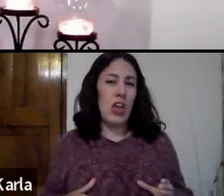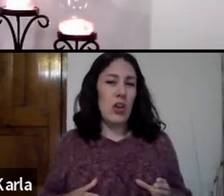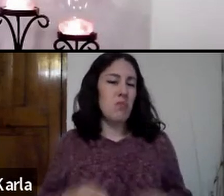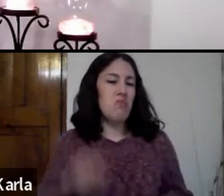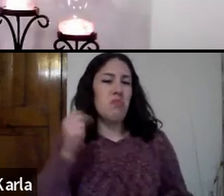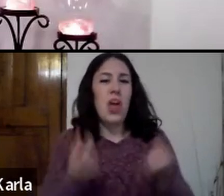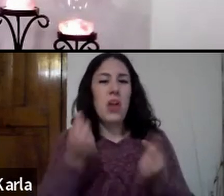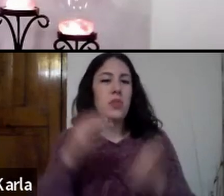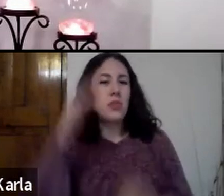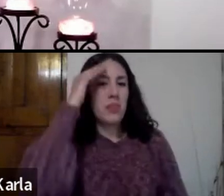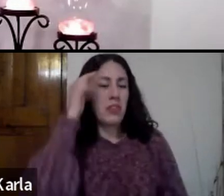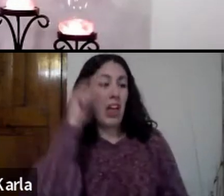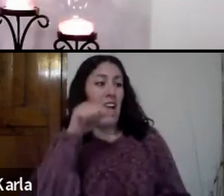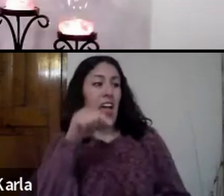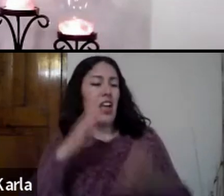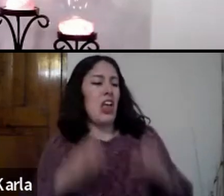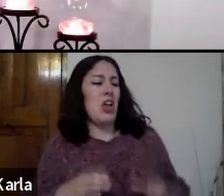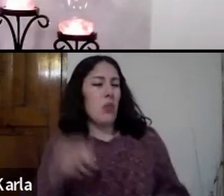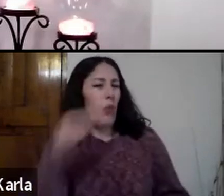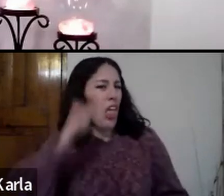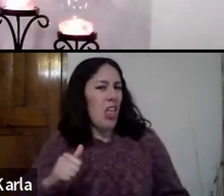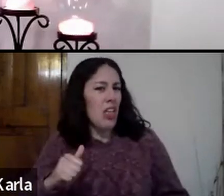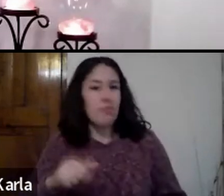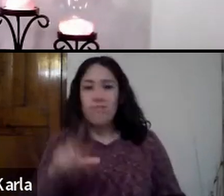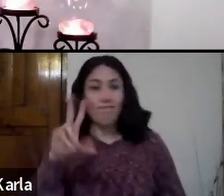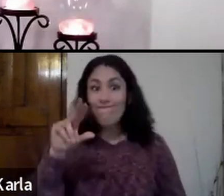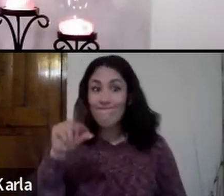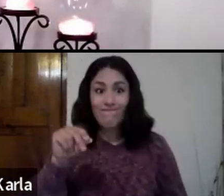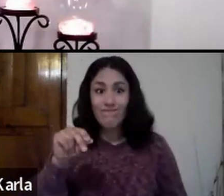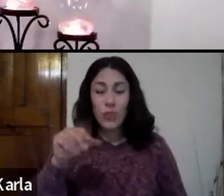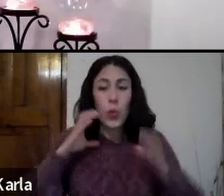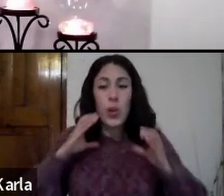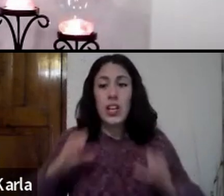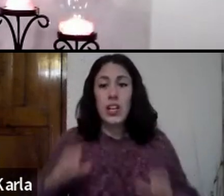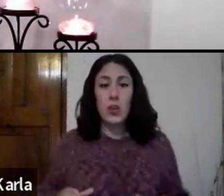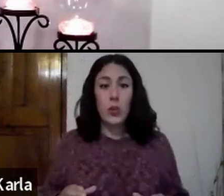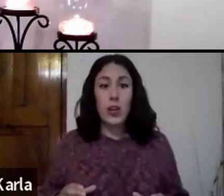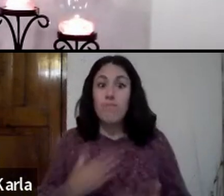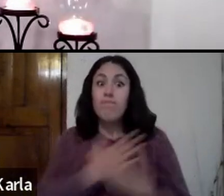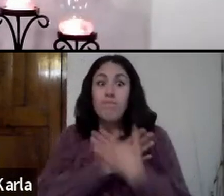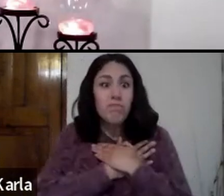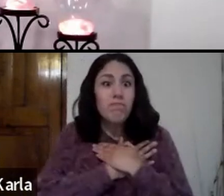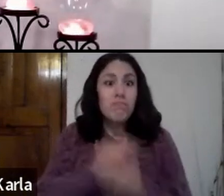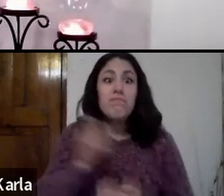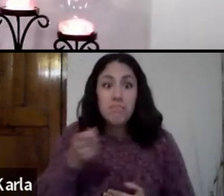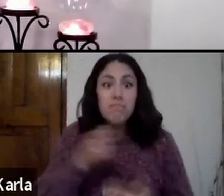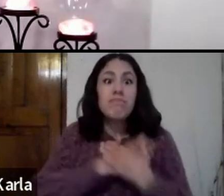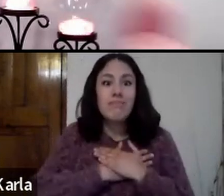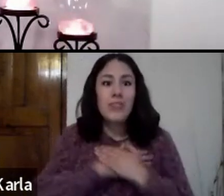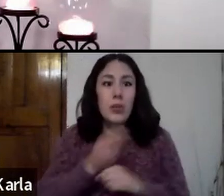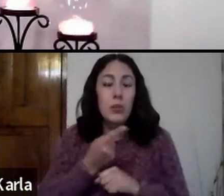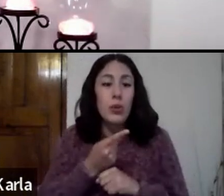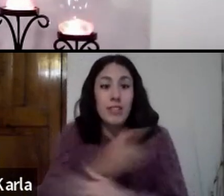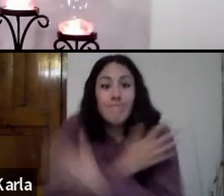pero es instrumento del amor el cuerpo es lo que me permite abrazar el cuerpo lo que me permite dar la mano y